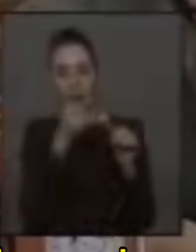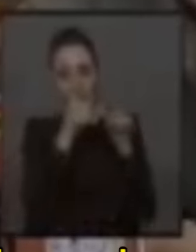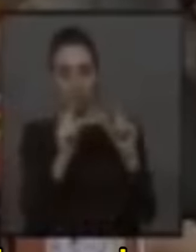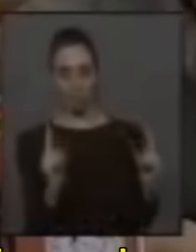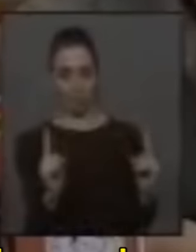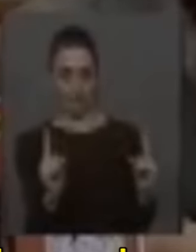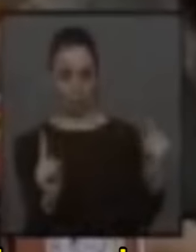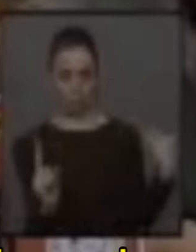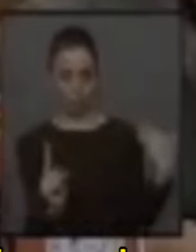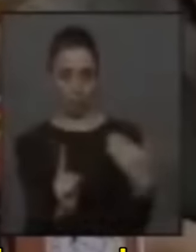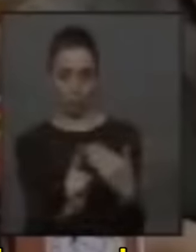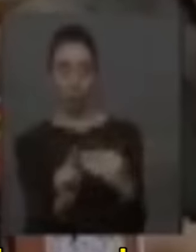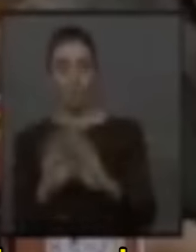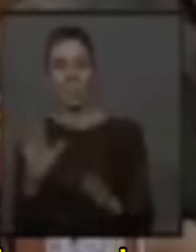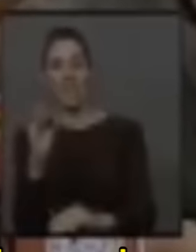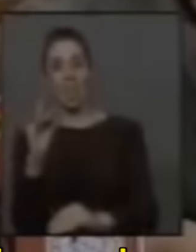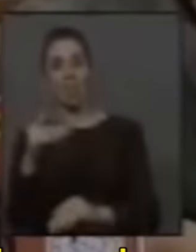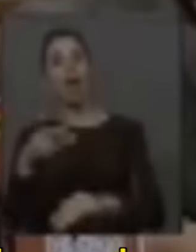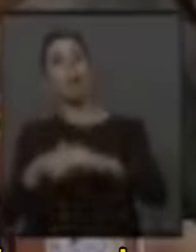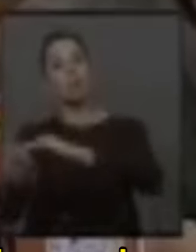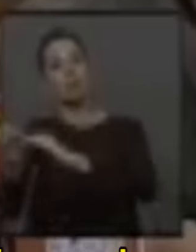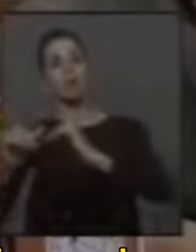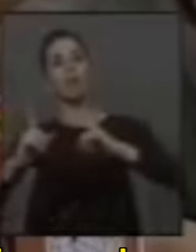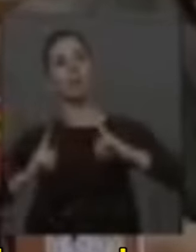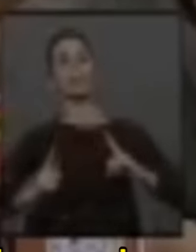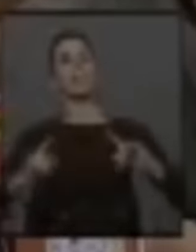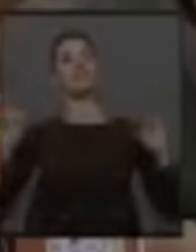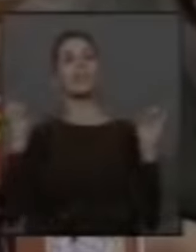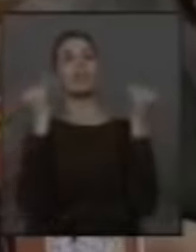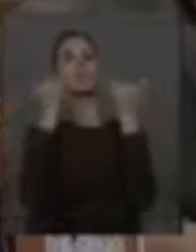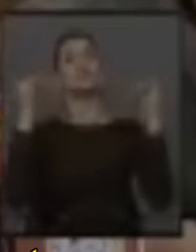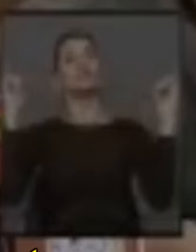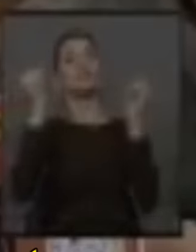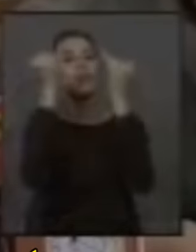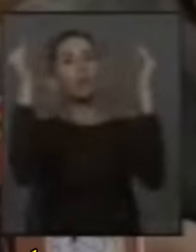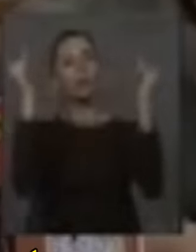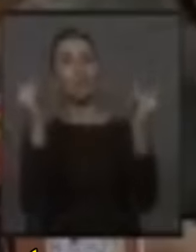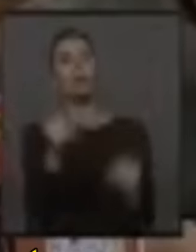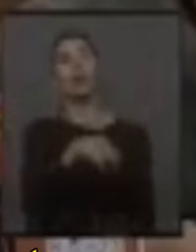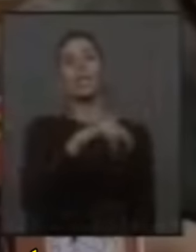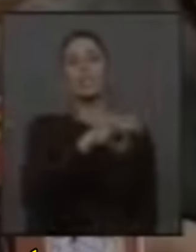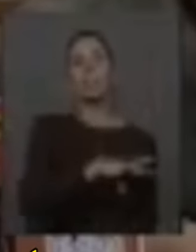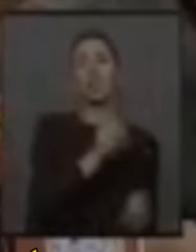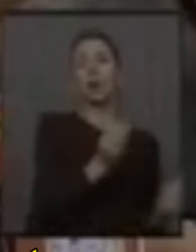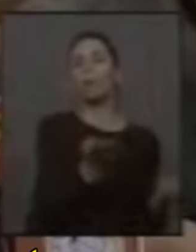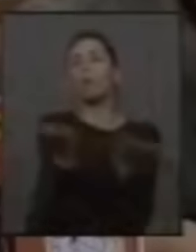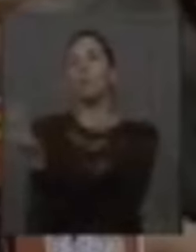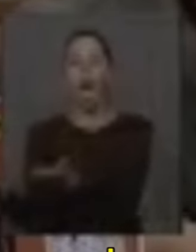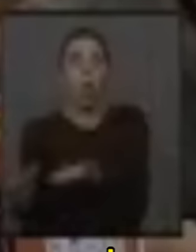tiempo debiese darse el merecido descanso, en lo que debiese ser el júbilo. ¿Pero cómo le retribuimos esa entrega acá en